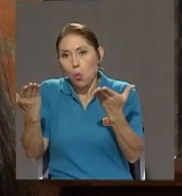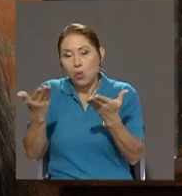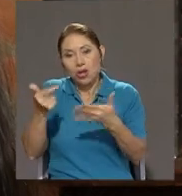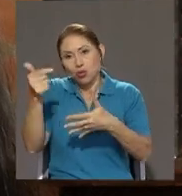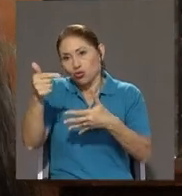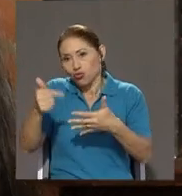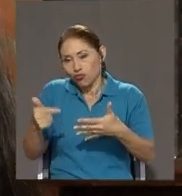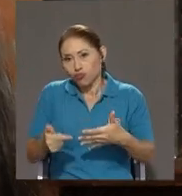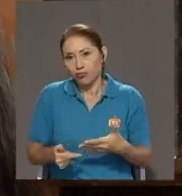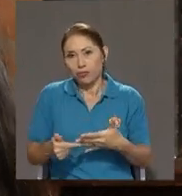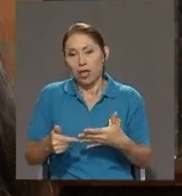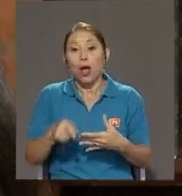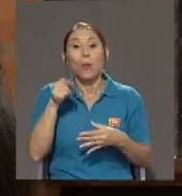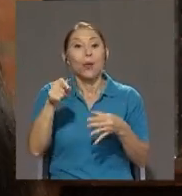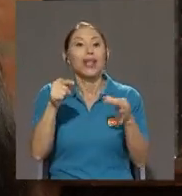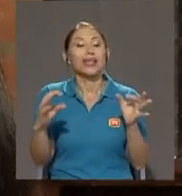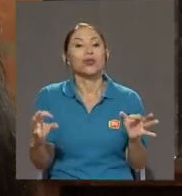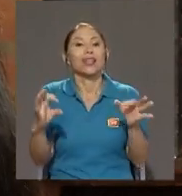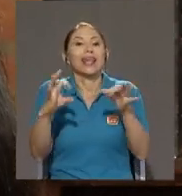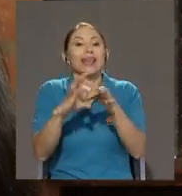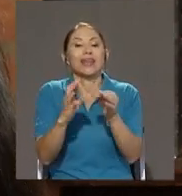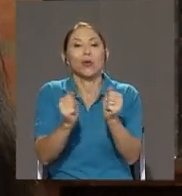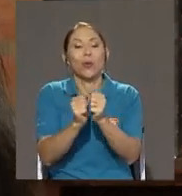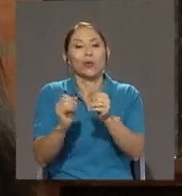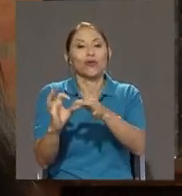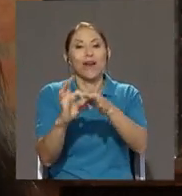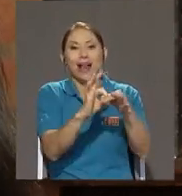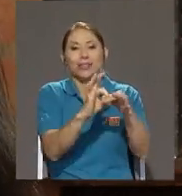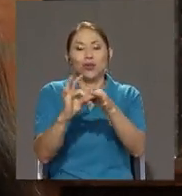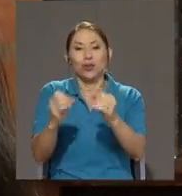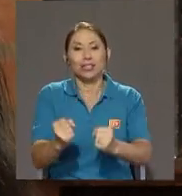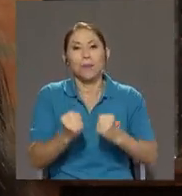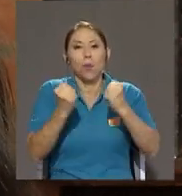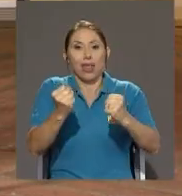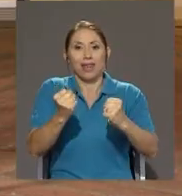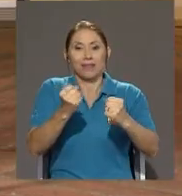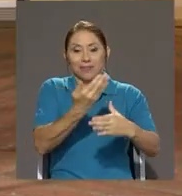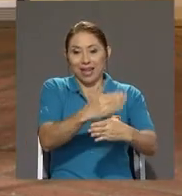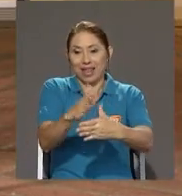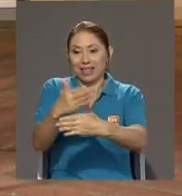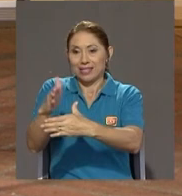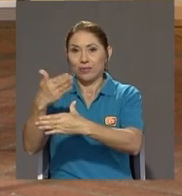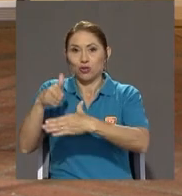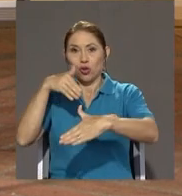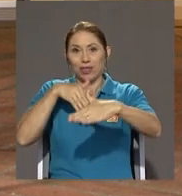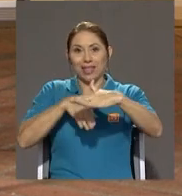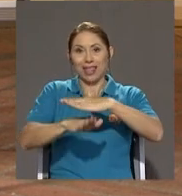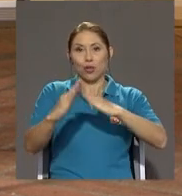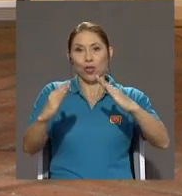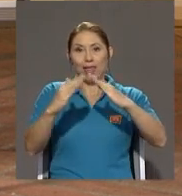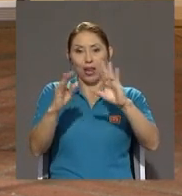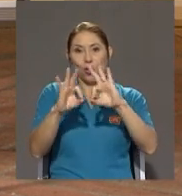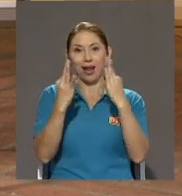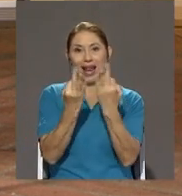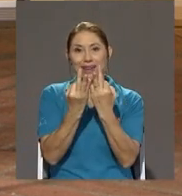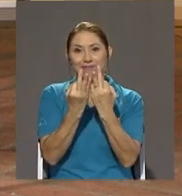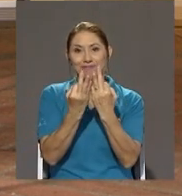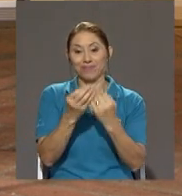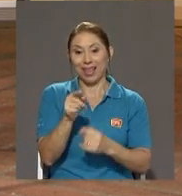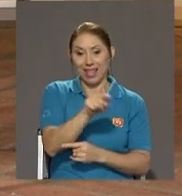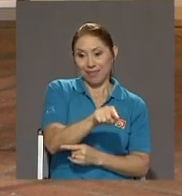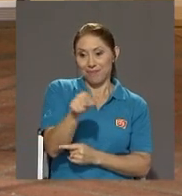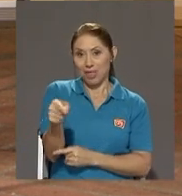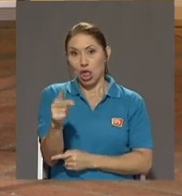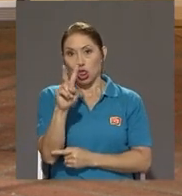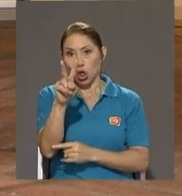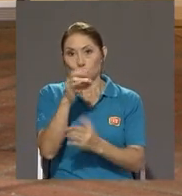que ver con las relaciones de poder y la distribución que se hace a lo interno del hogar. Ahora, en medio de las dos investigaciones, y a